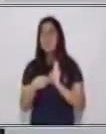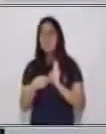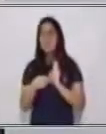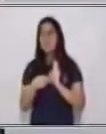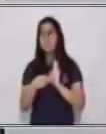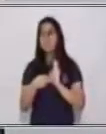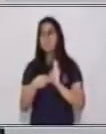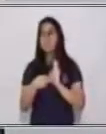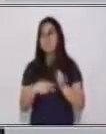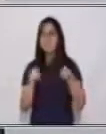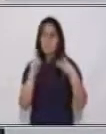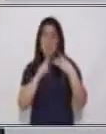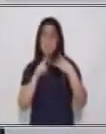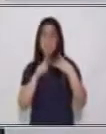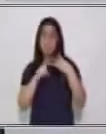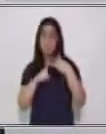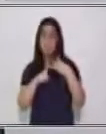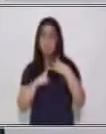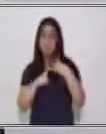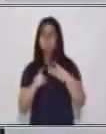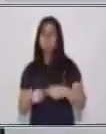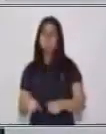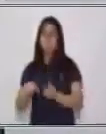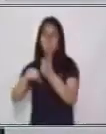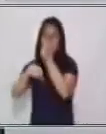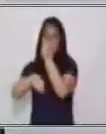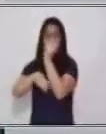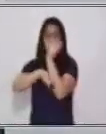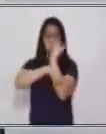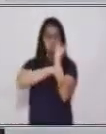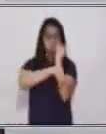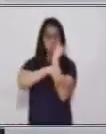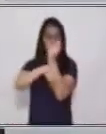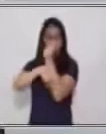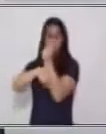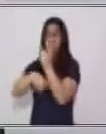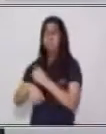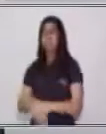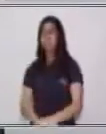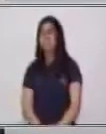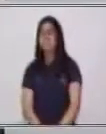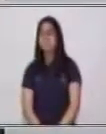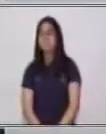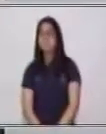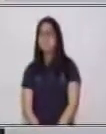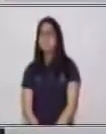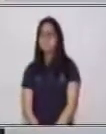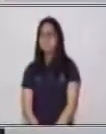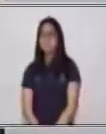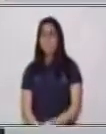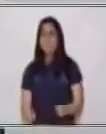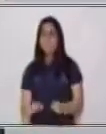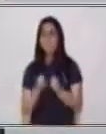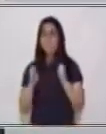las 4 secciones cónicas. X cuadrado más y